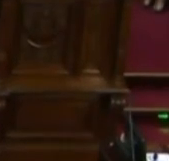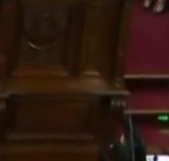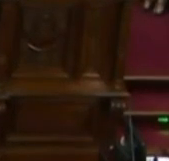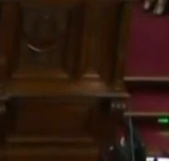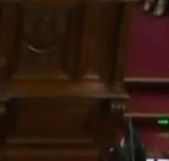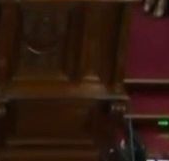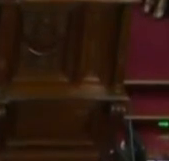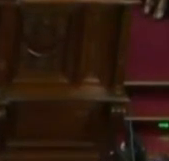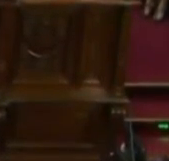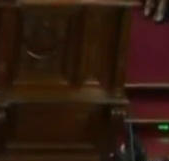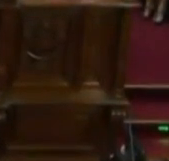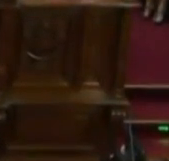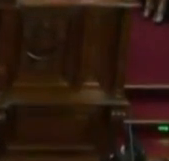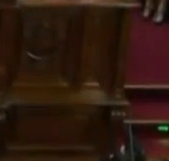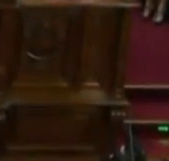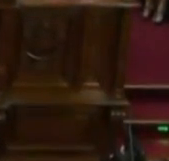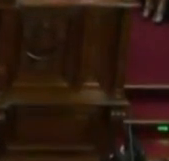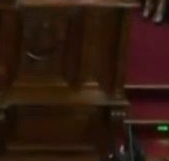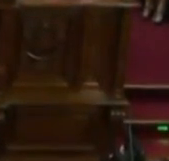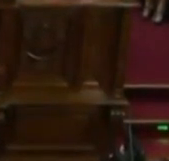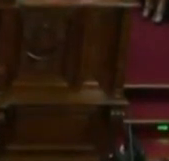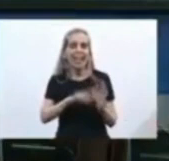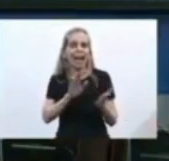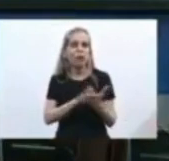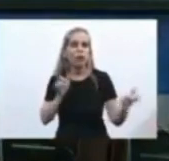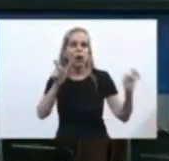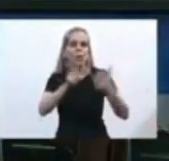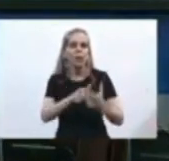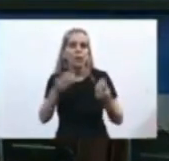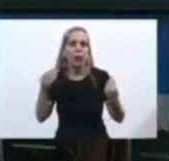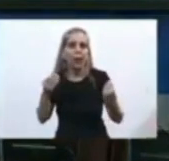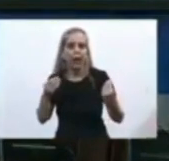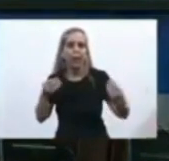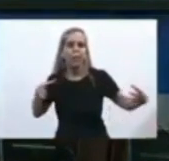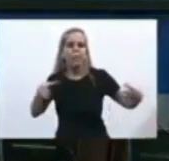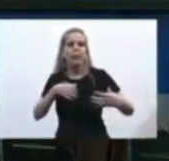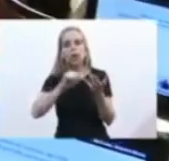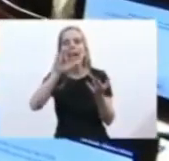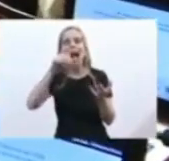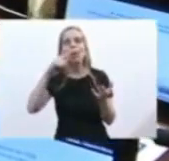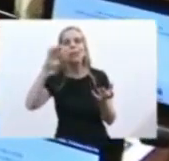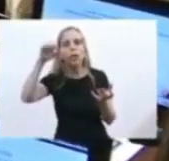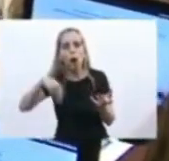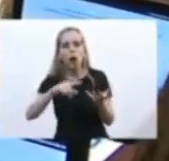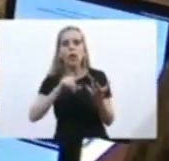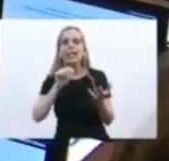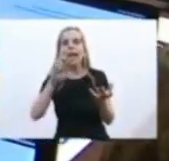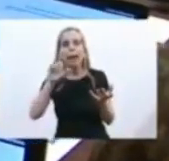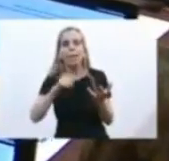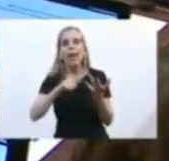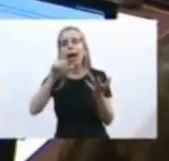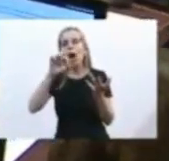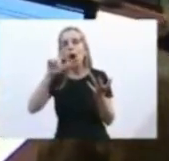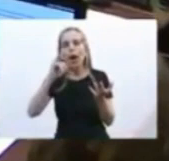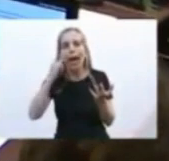senadores escucharon a 58 oradores inscritos y se estima que la votación ocurre en la madrugada un proyecto para legalizar el